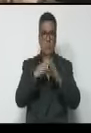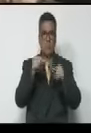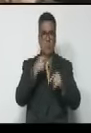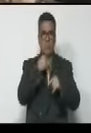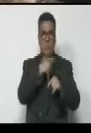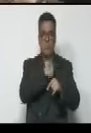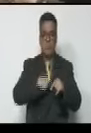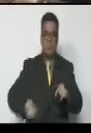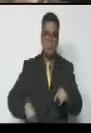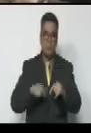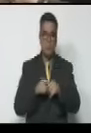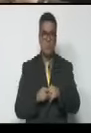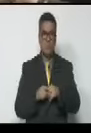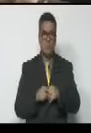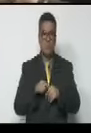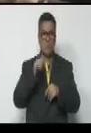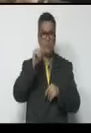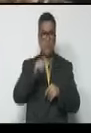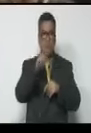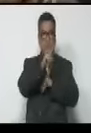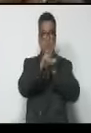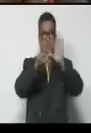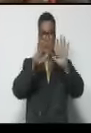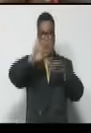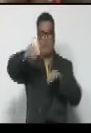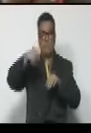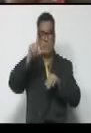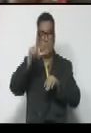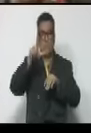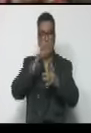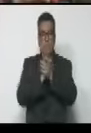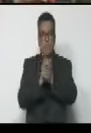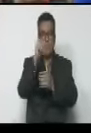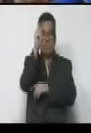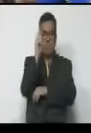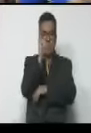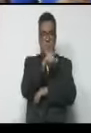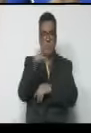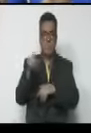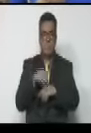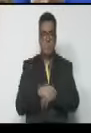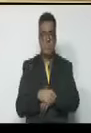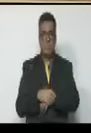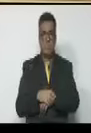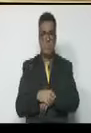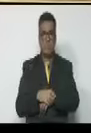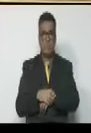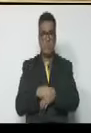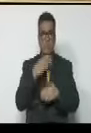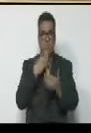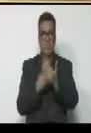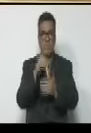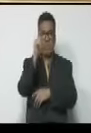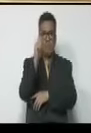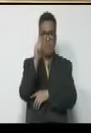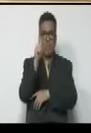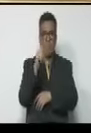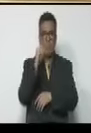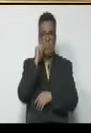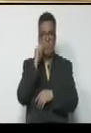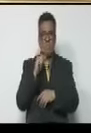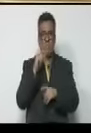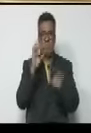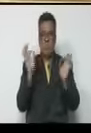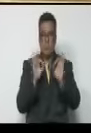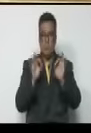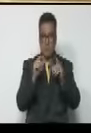señor presidente, colega, 28 de julio, colegas diputados y diputadas. Gracias, diputado. ¿Nadie